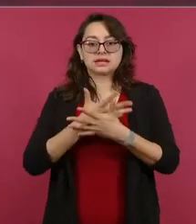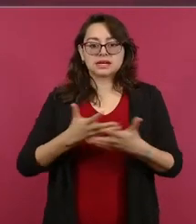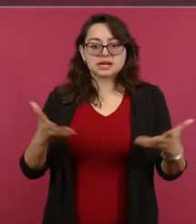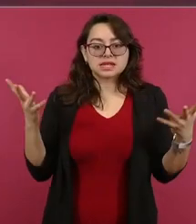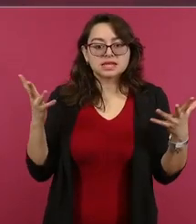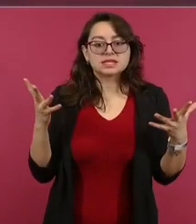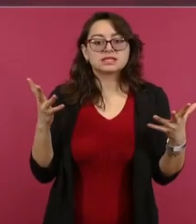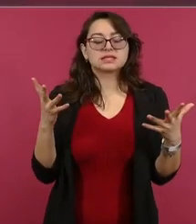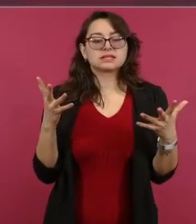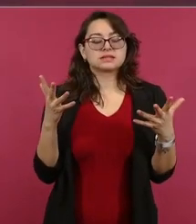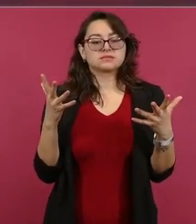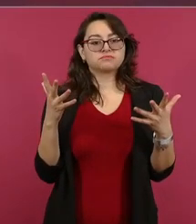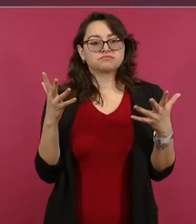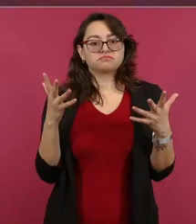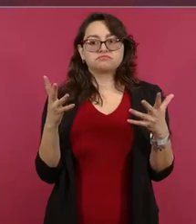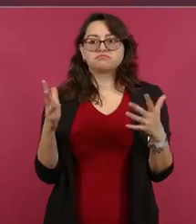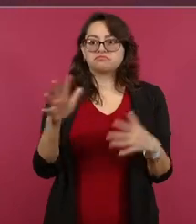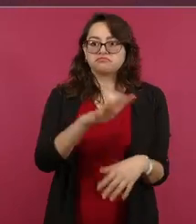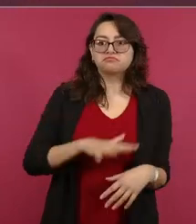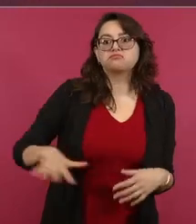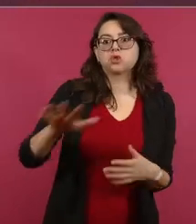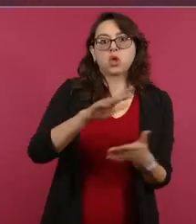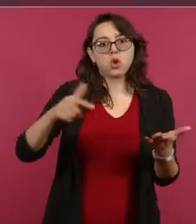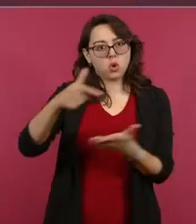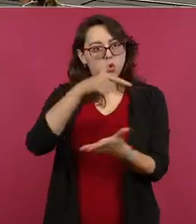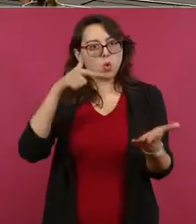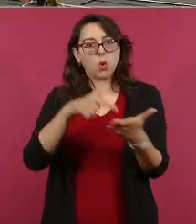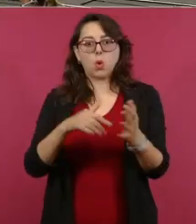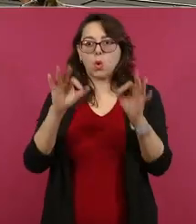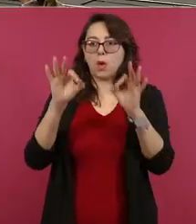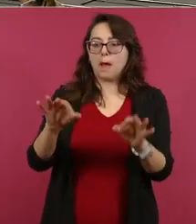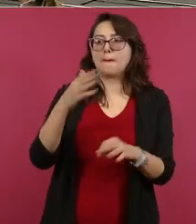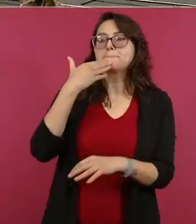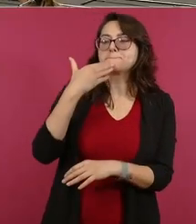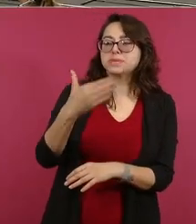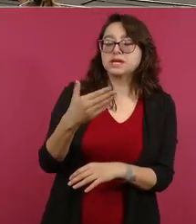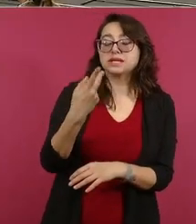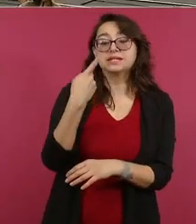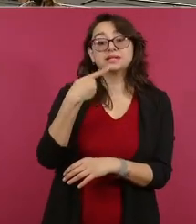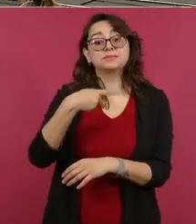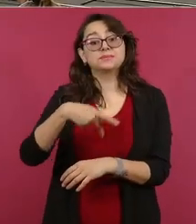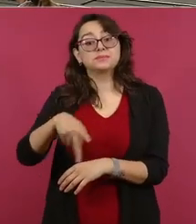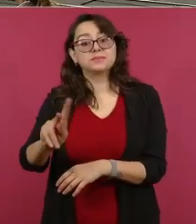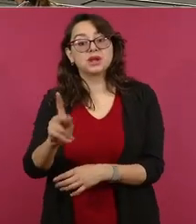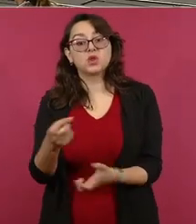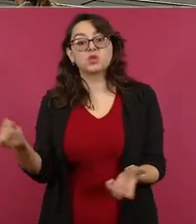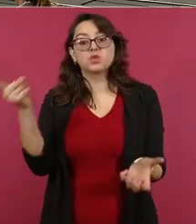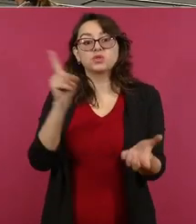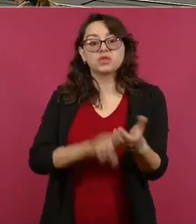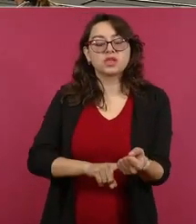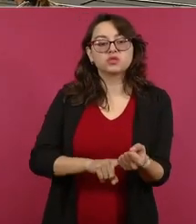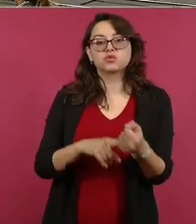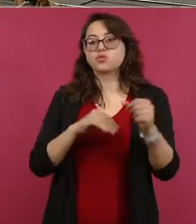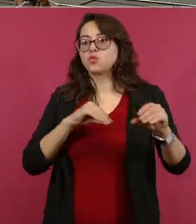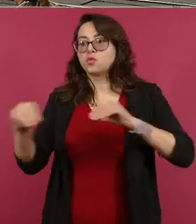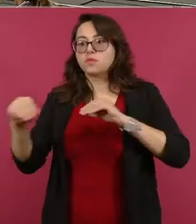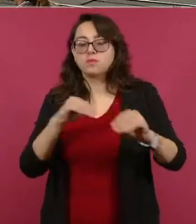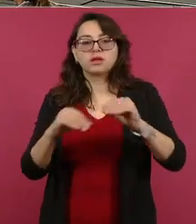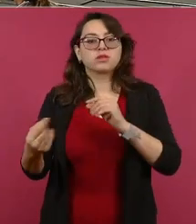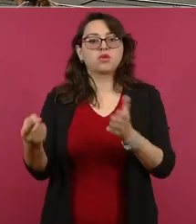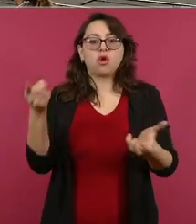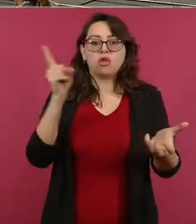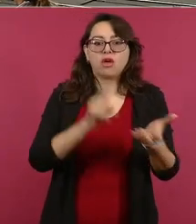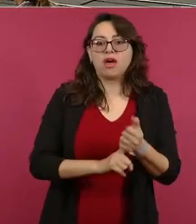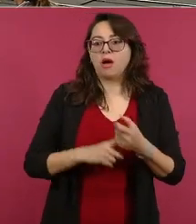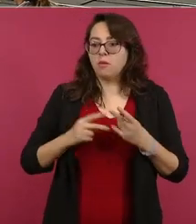y estar bien ubicada, pero el alma de la casa,